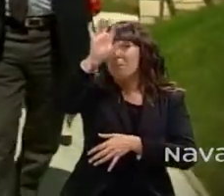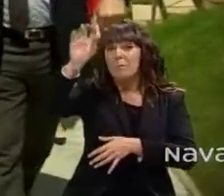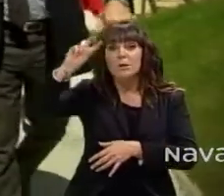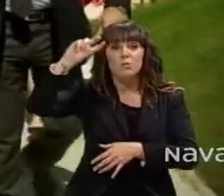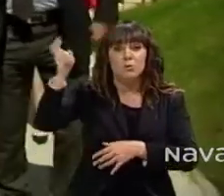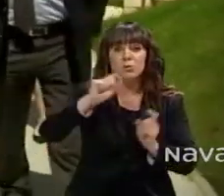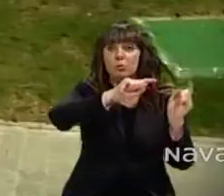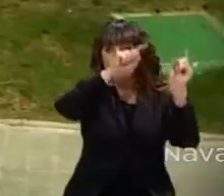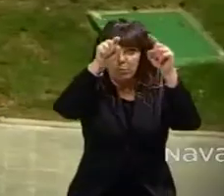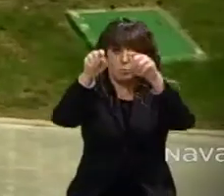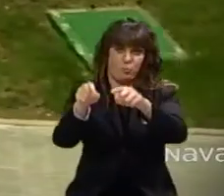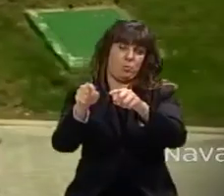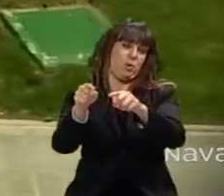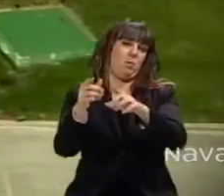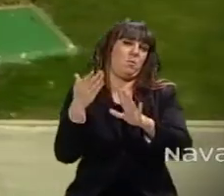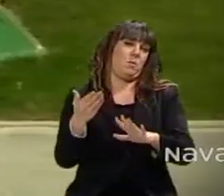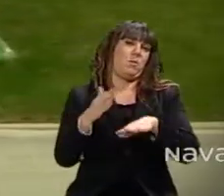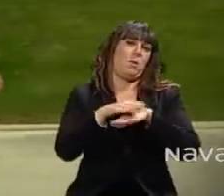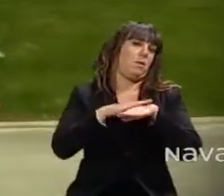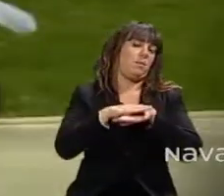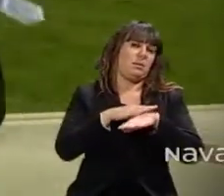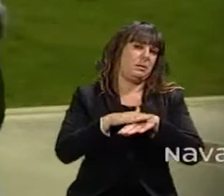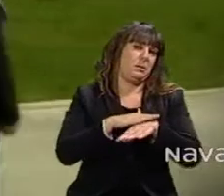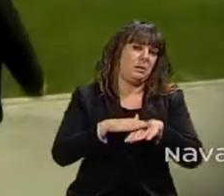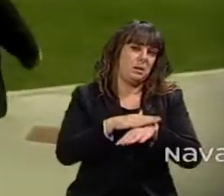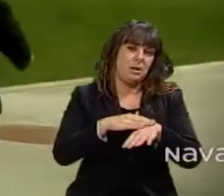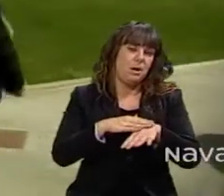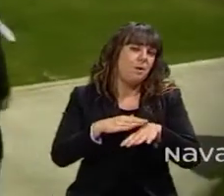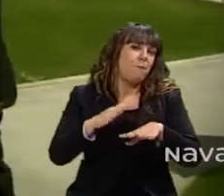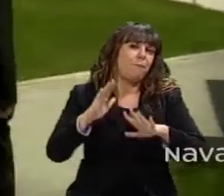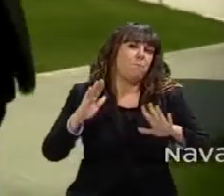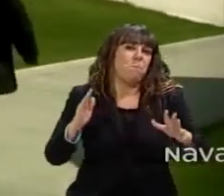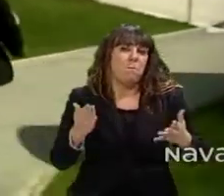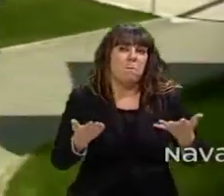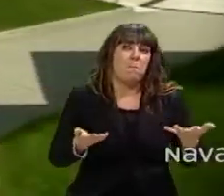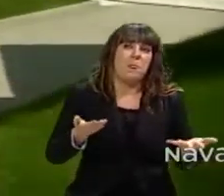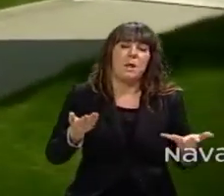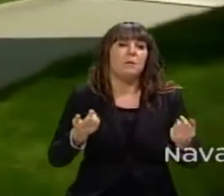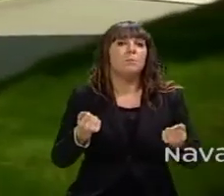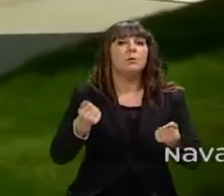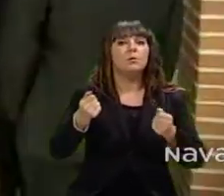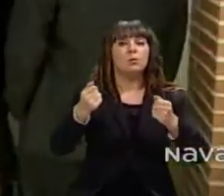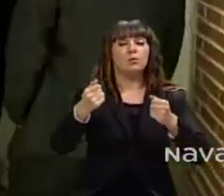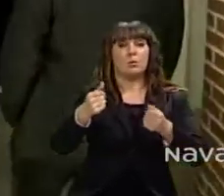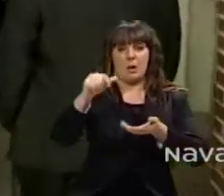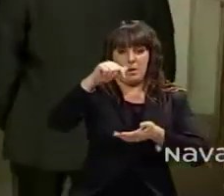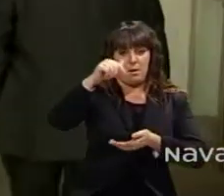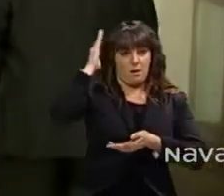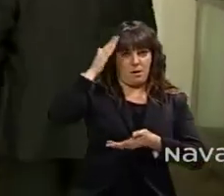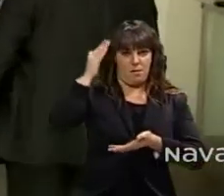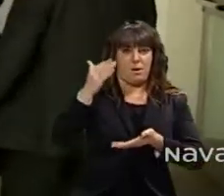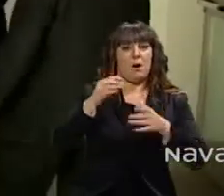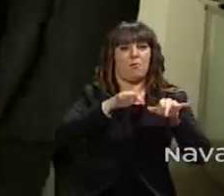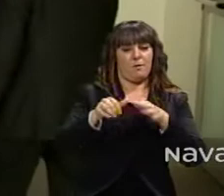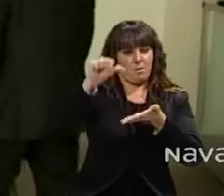manteniendo, por supuesto, yo creo, su oficina central, por decirlo, aquí.